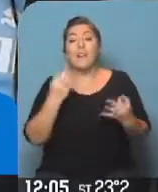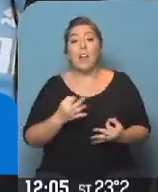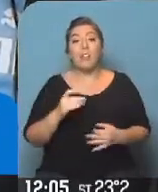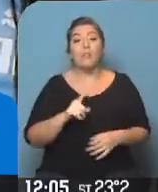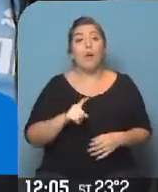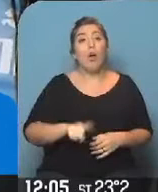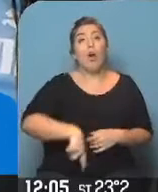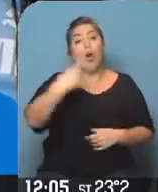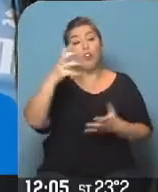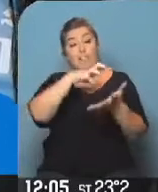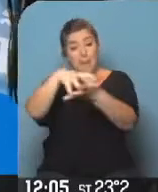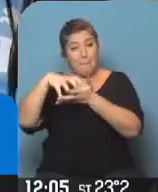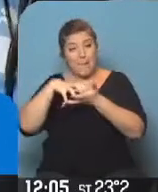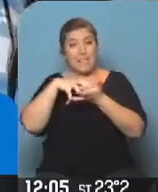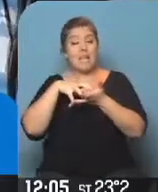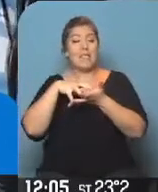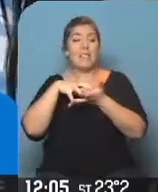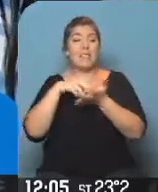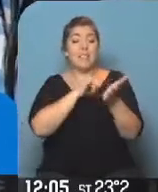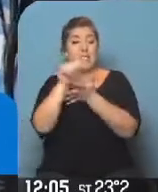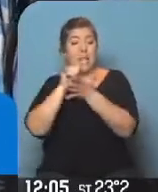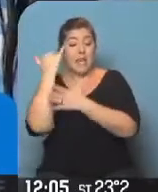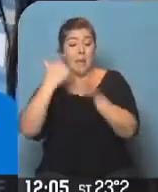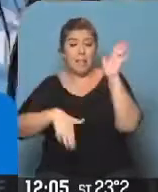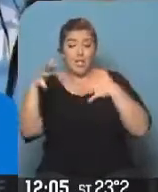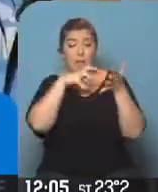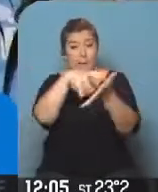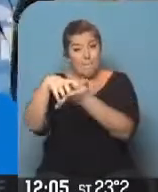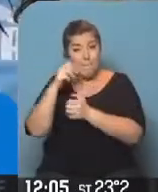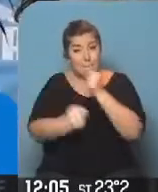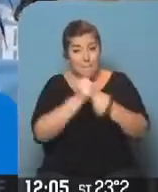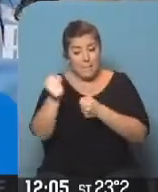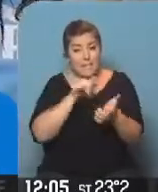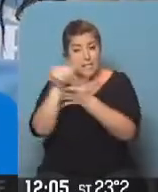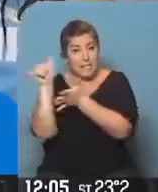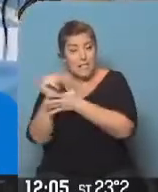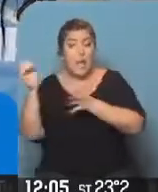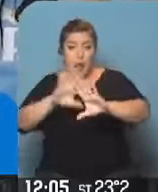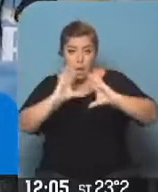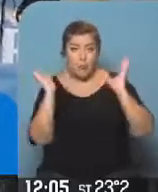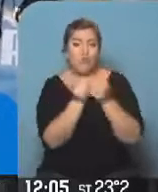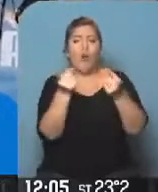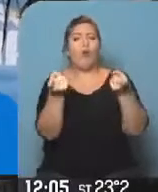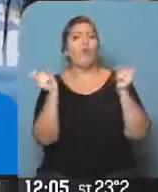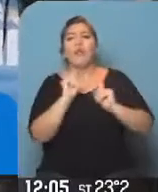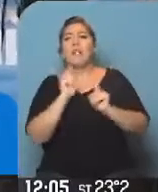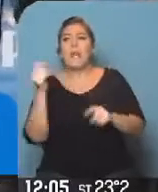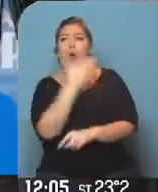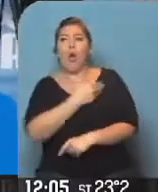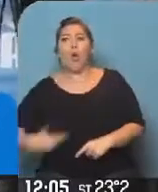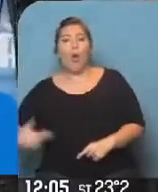líneas aéreas que funcionan acá y la mayoría de las líneas aéreas que funcionan en el mundo no requieren de que el gobierno, o sea,